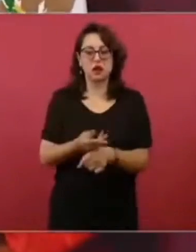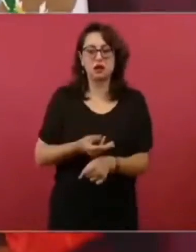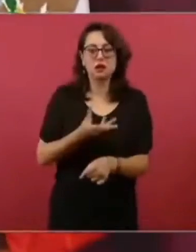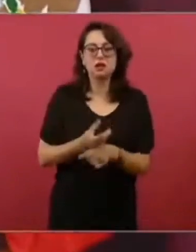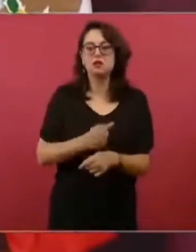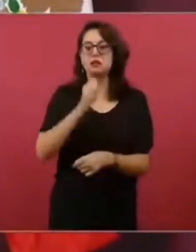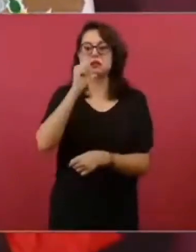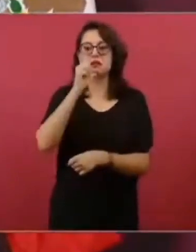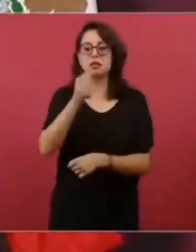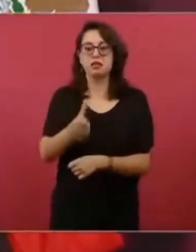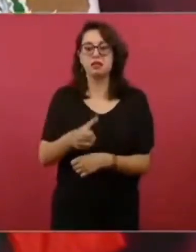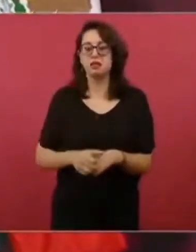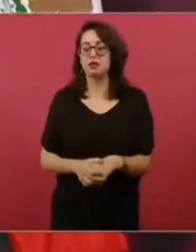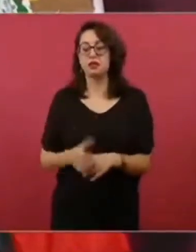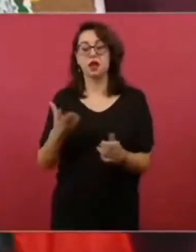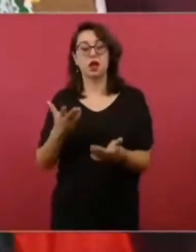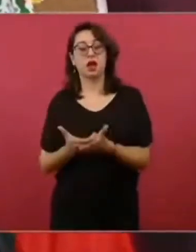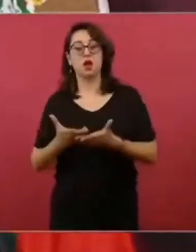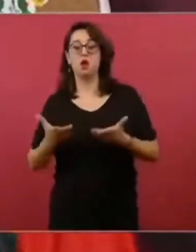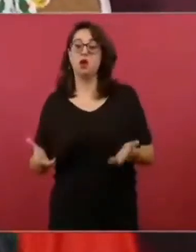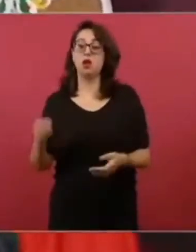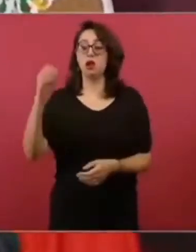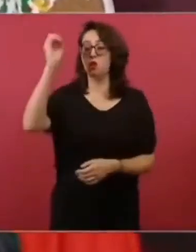muy hipócritas,